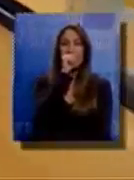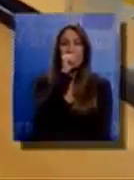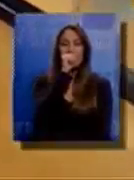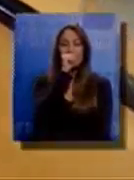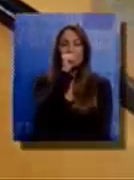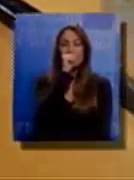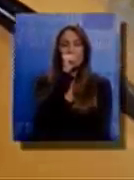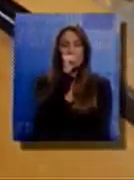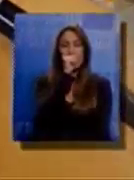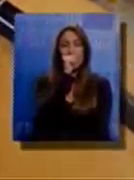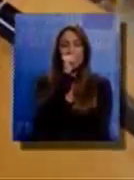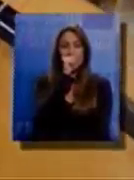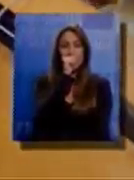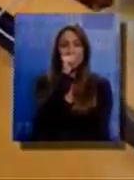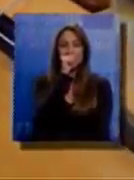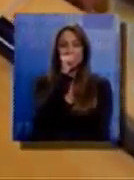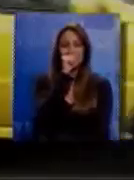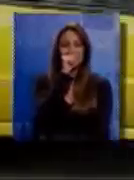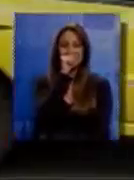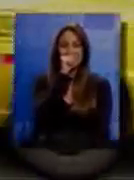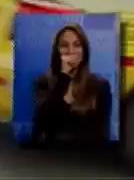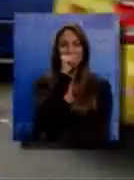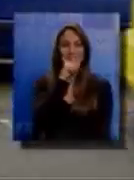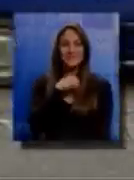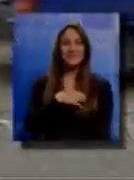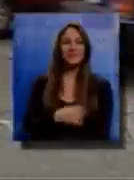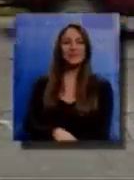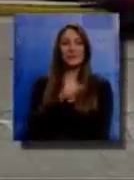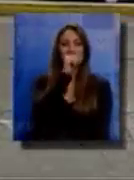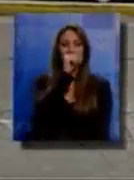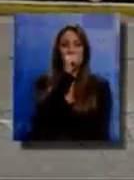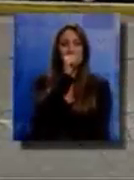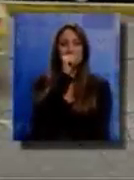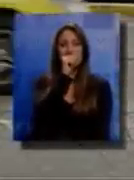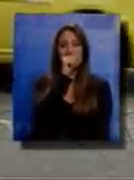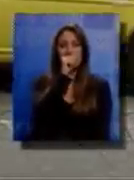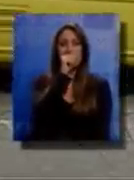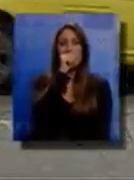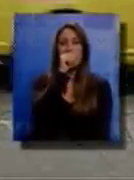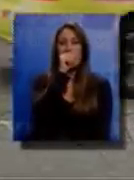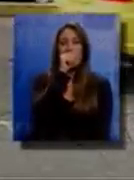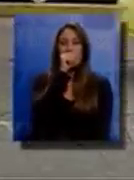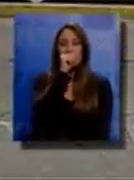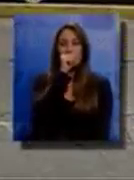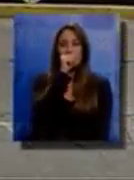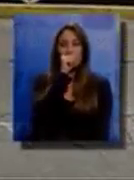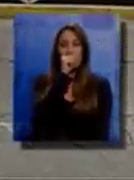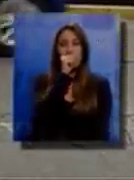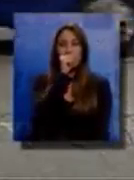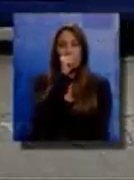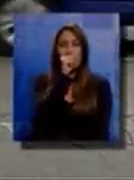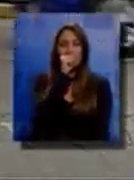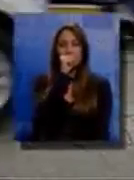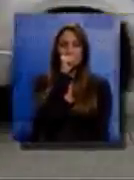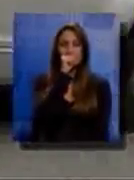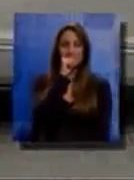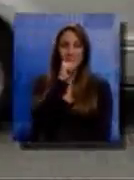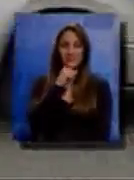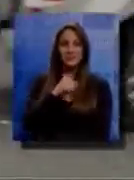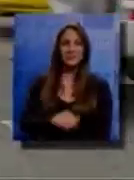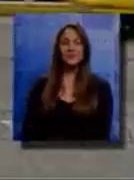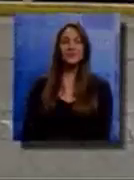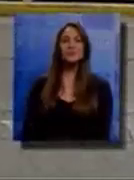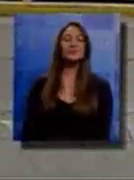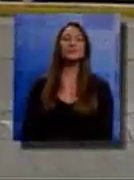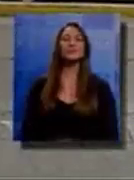A este último se realizará la adjudicación. Para la compra de este lote de medicamentos, el gobierno nacional destinó 500 millones de dólares. Con el